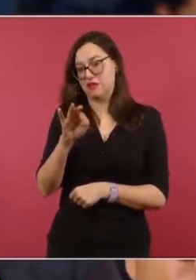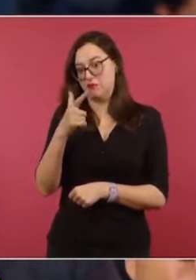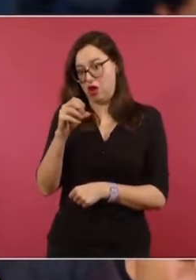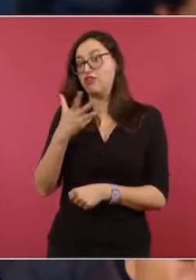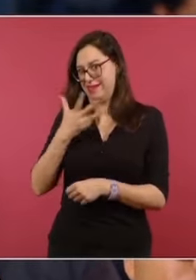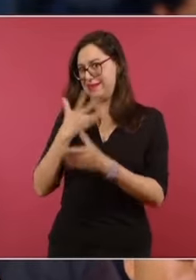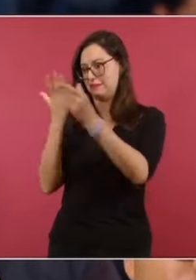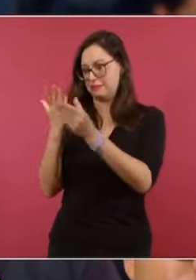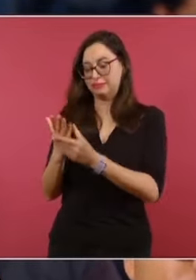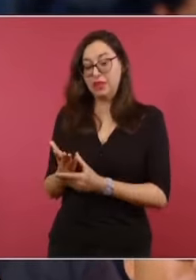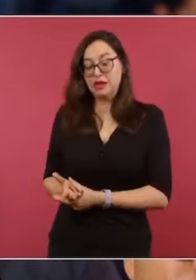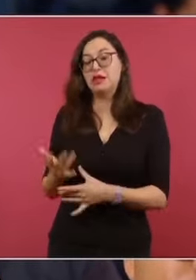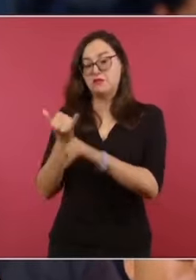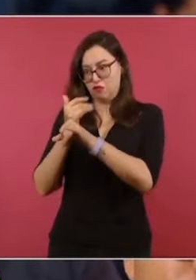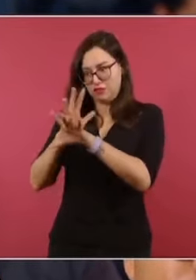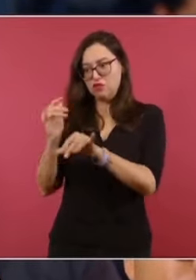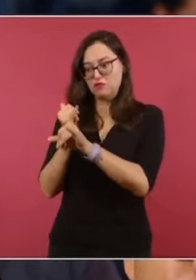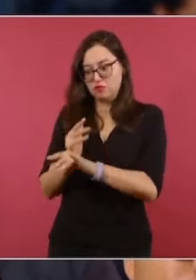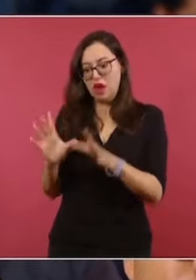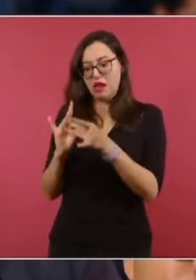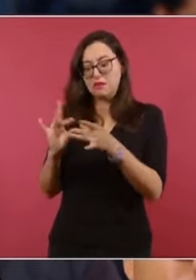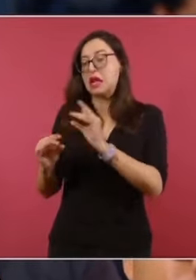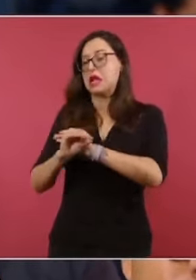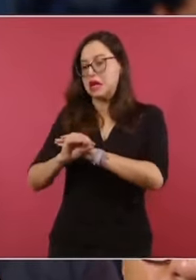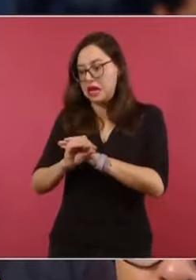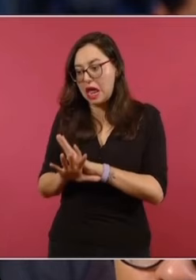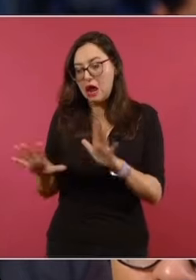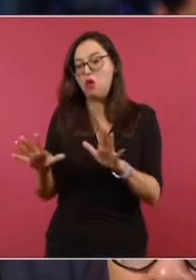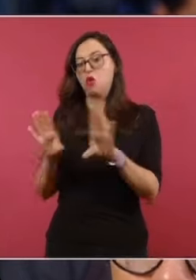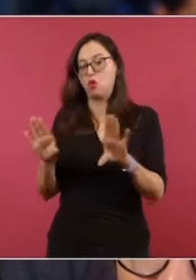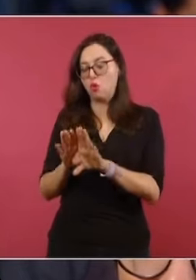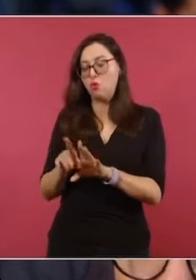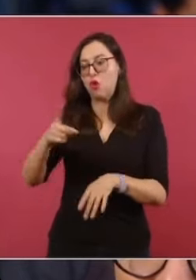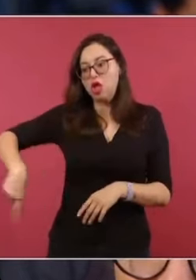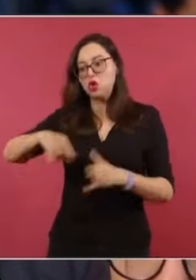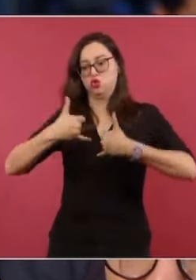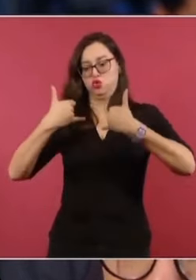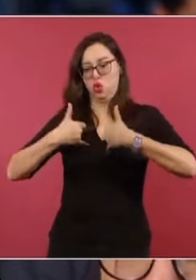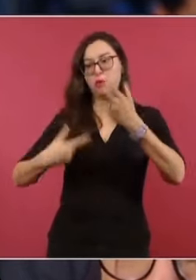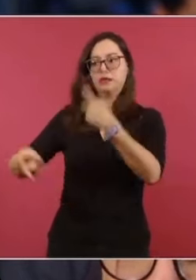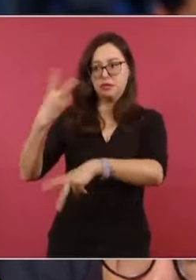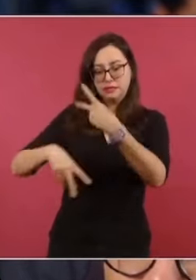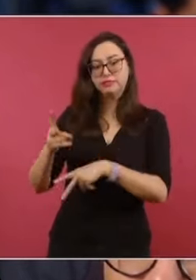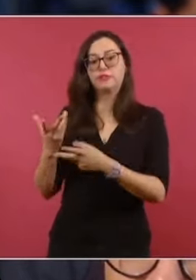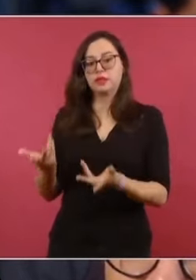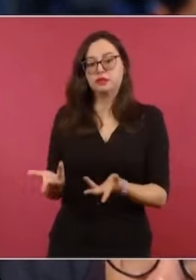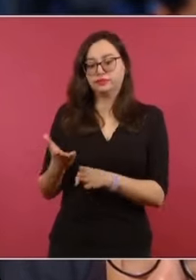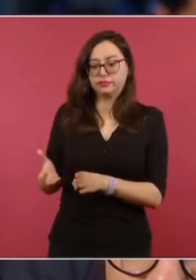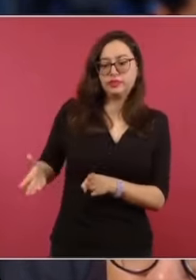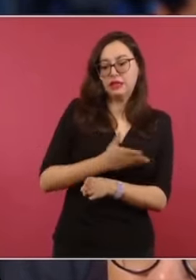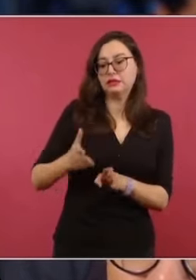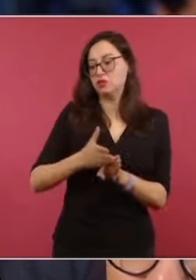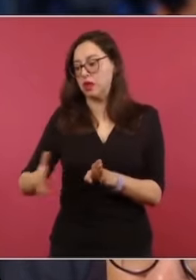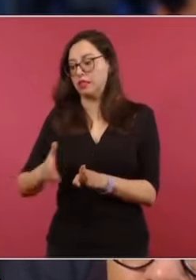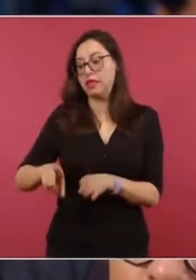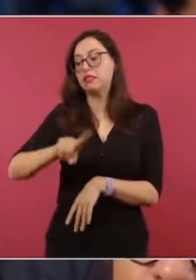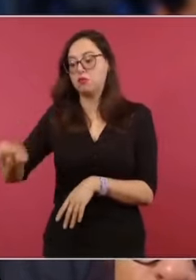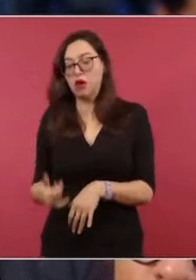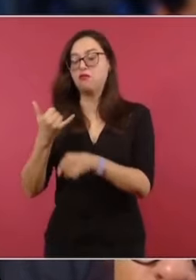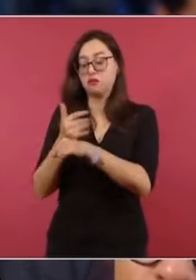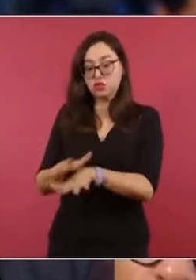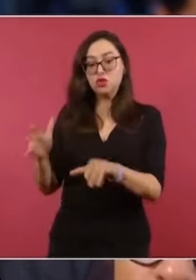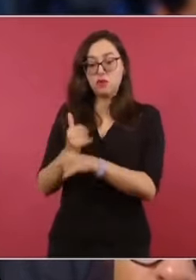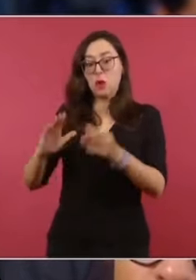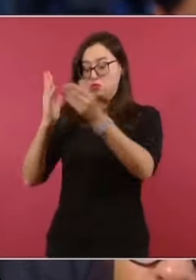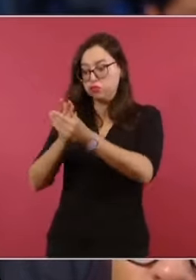hay documentos, hay al menos 20 documentos con los que detallaban las actividades de los propios normalistas de cara a las movilizaciones por el tema de que venían a la Ciudad de México. informes durante, antes y después de la detención y desaparición